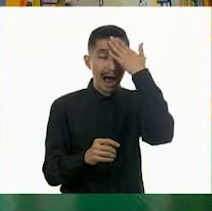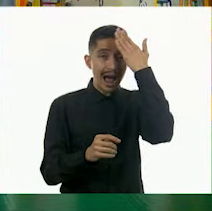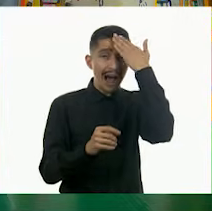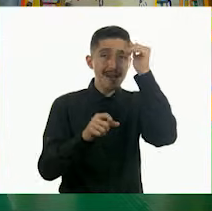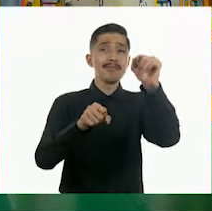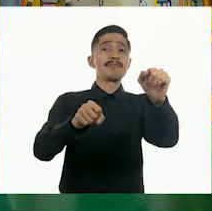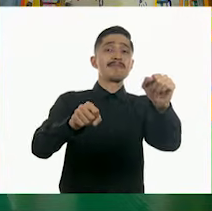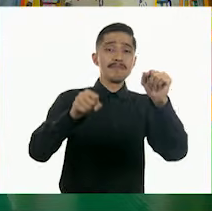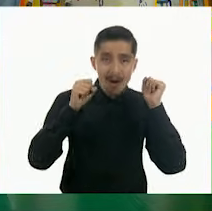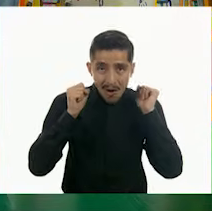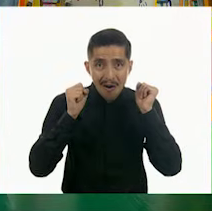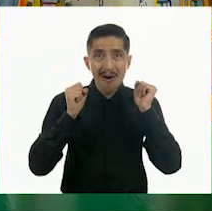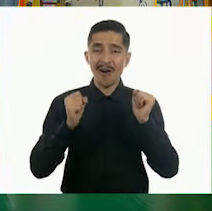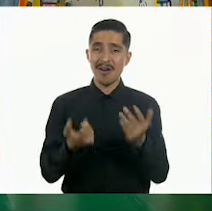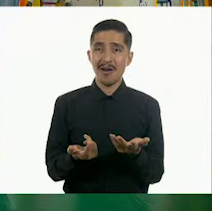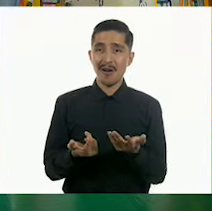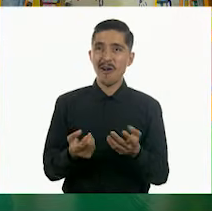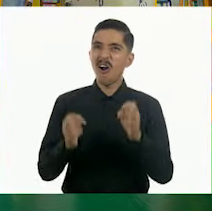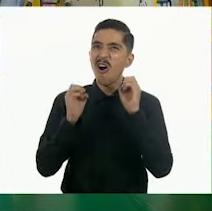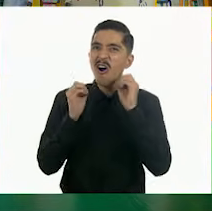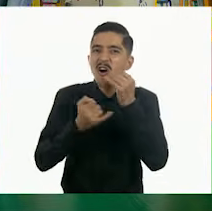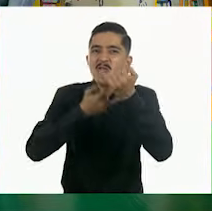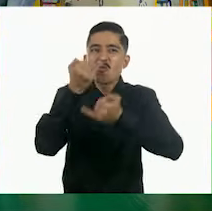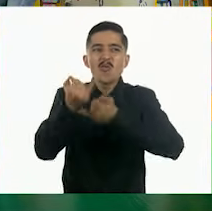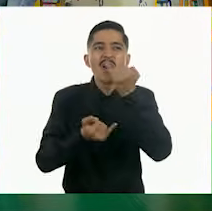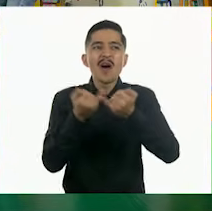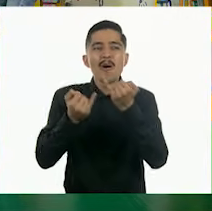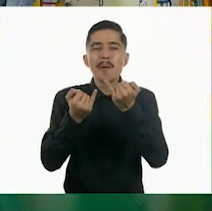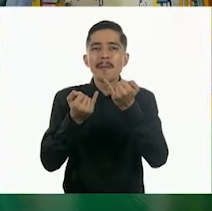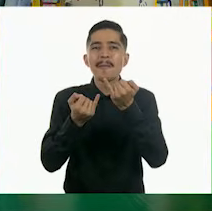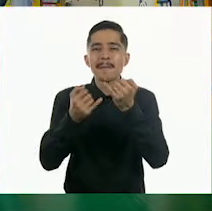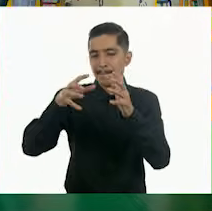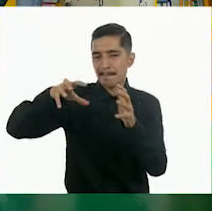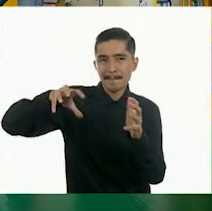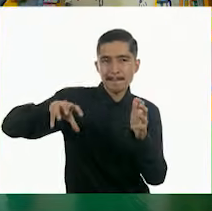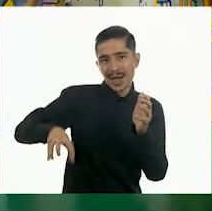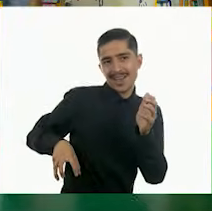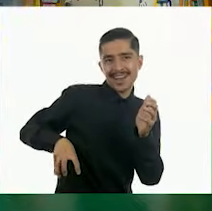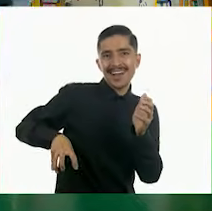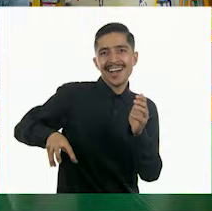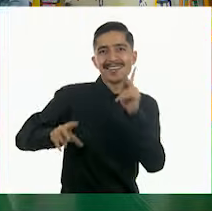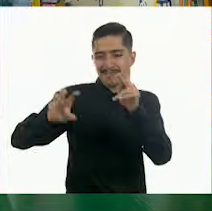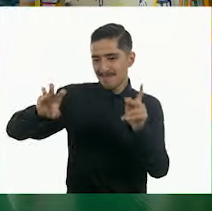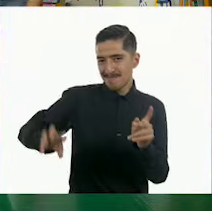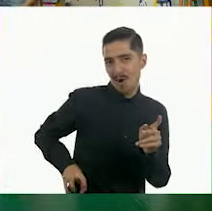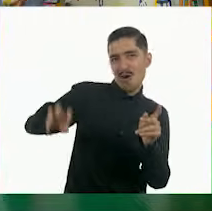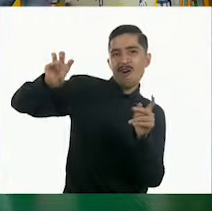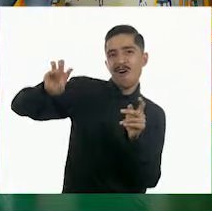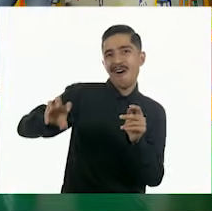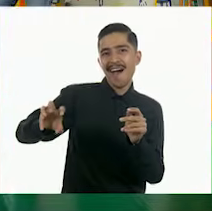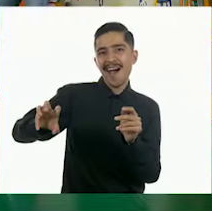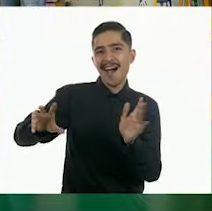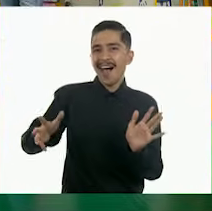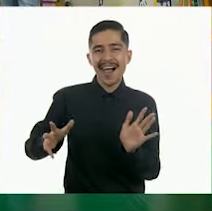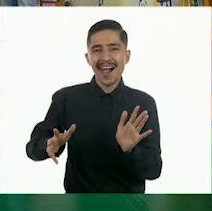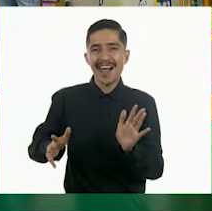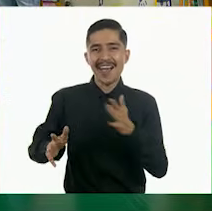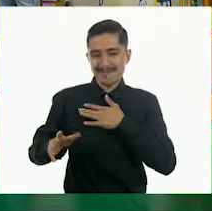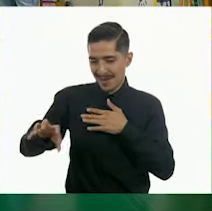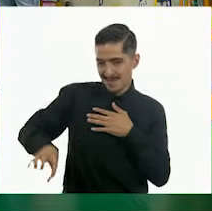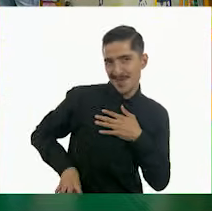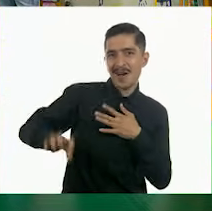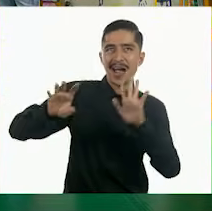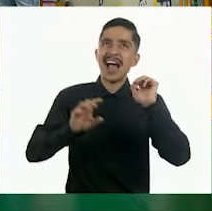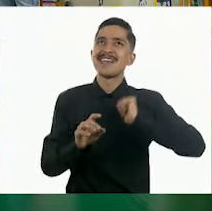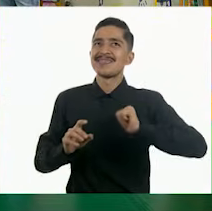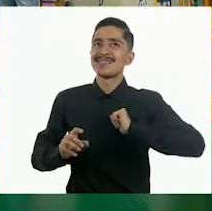Con la cabeza, claro. O como si fuera juego de pelota. O la cintura. cintura. estuvo muy bien, pero porque no tengo la cadera que tenían